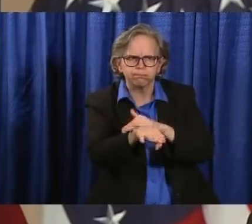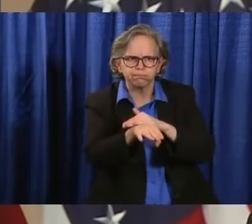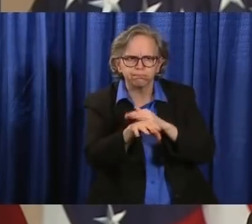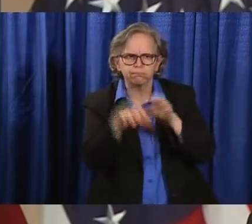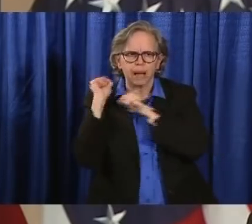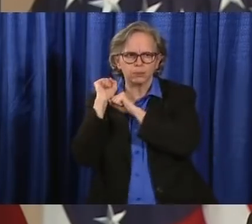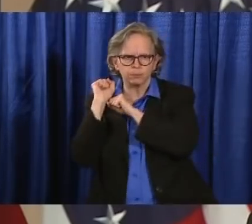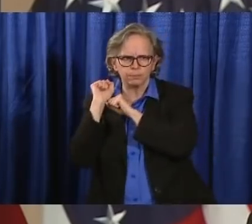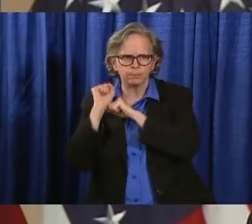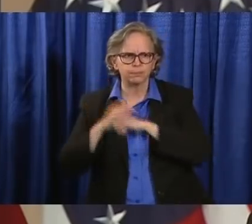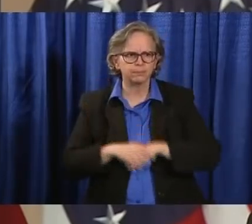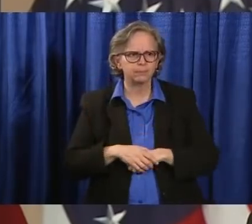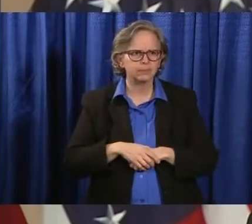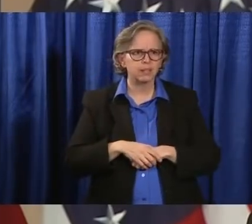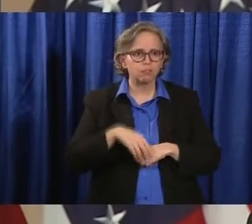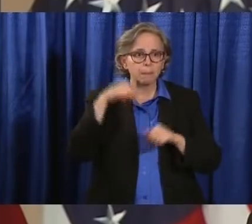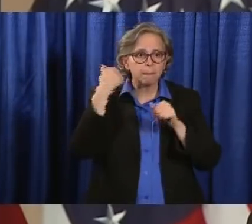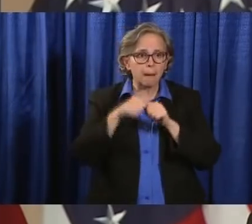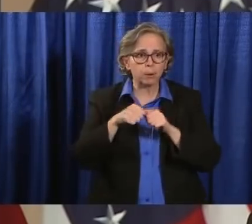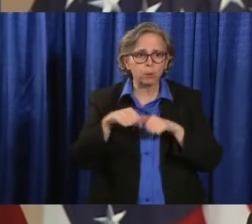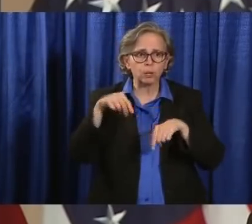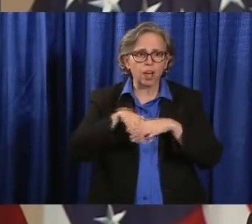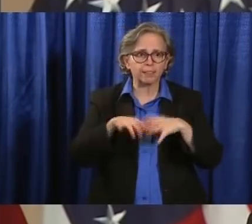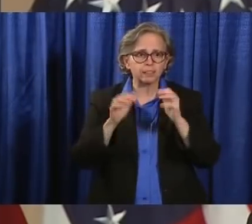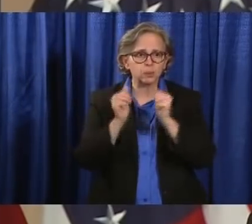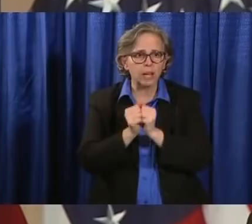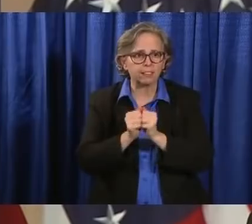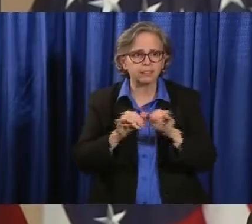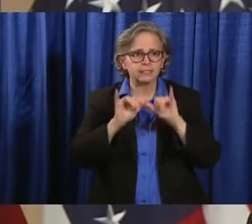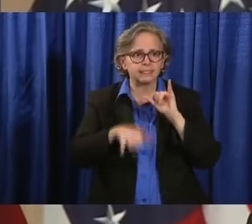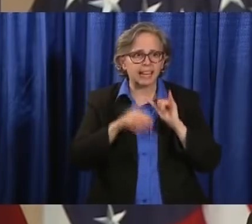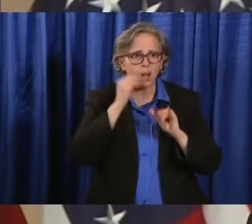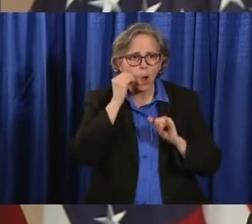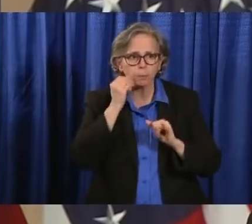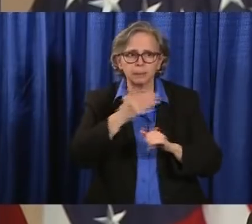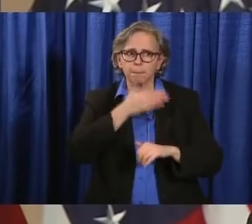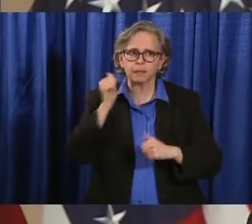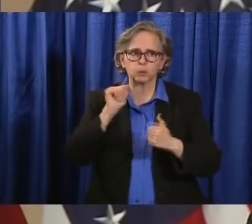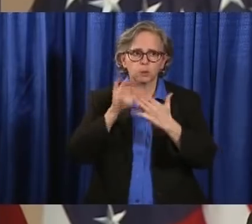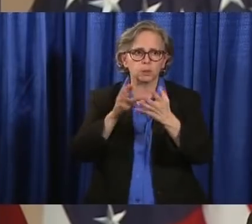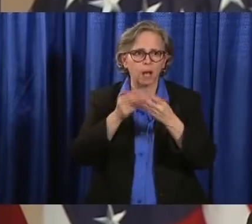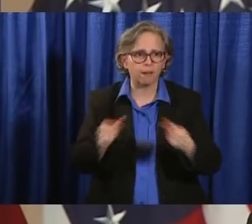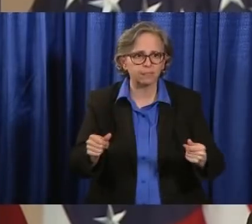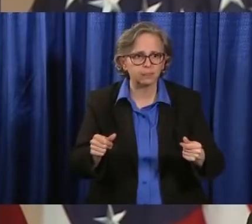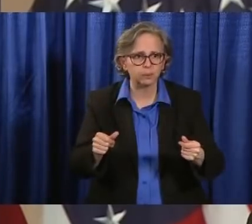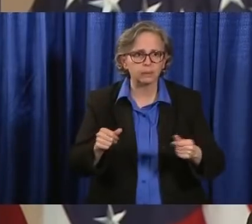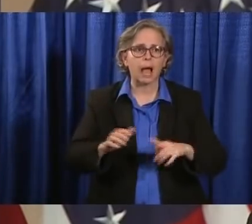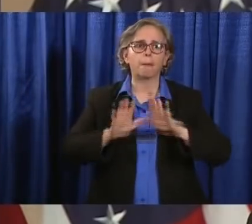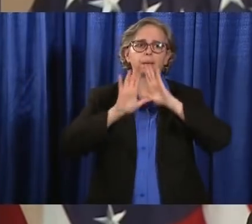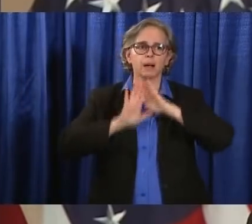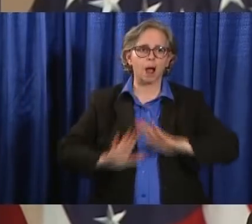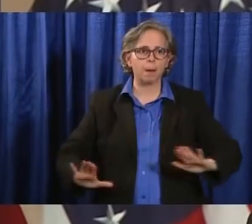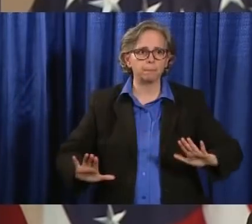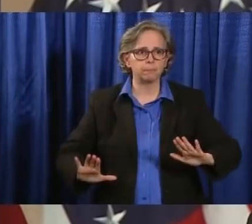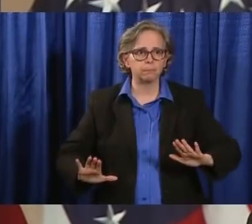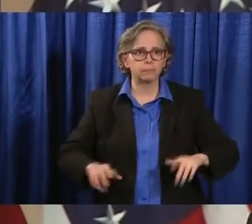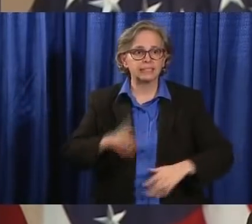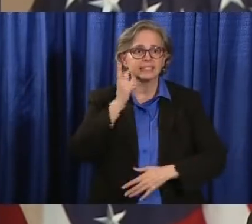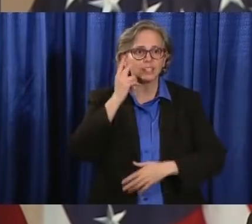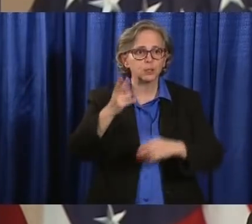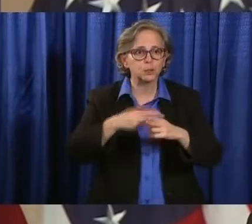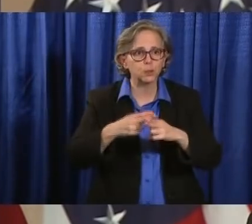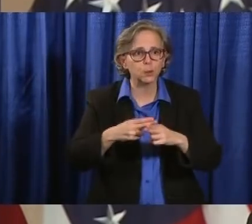y estando en casa es la mejor solución de estar tranquilo y de que todo